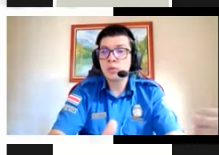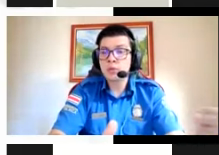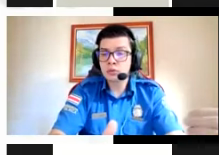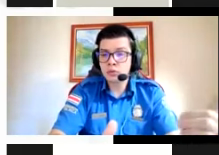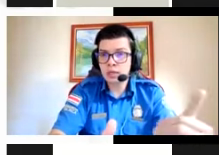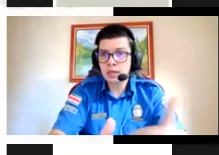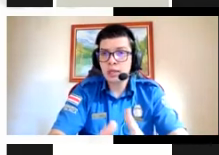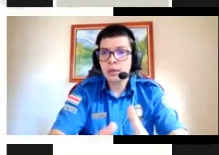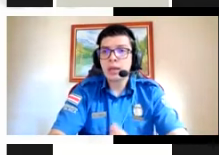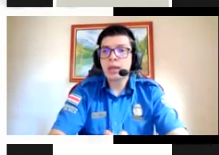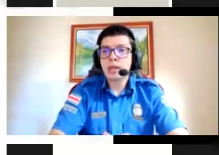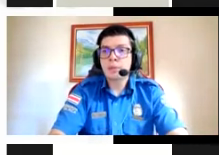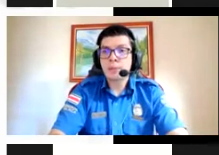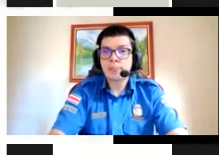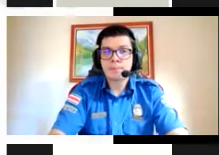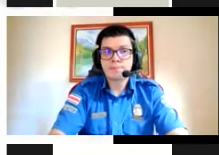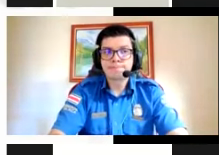ejecutado, hemos visto